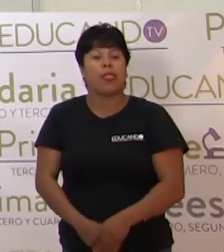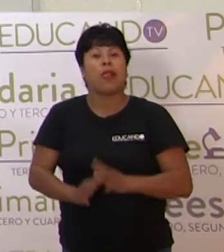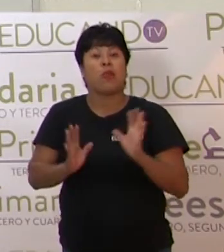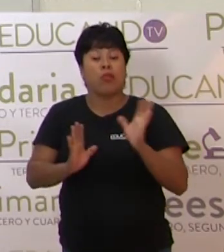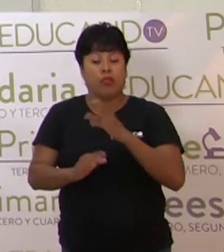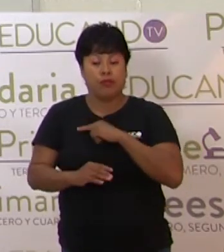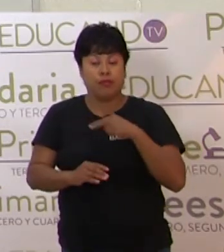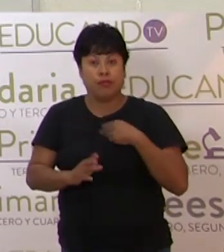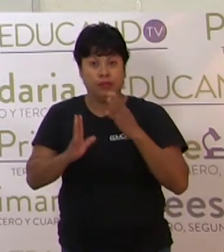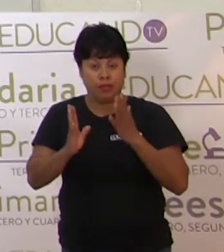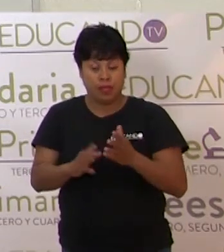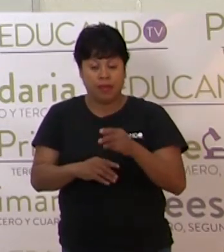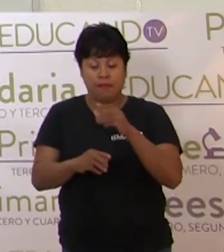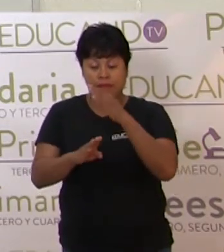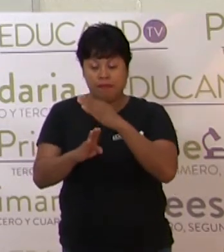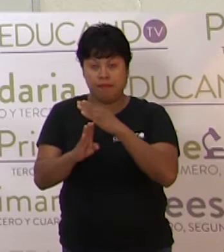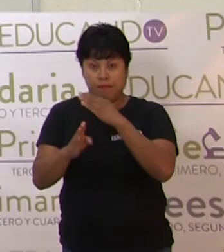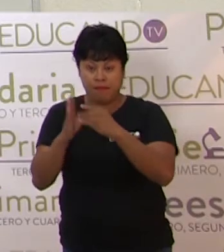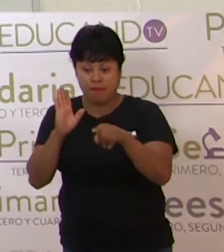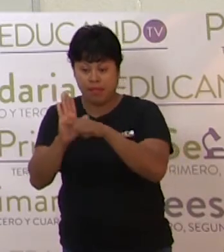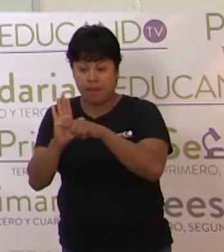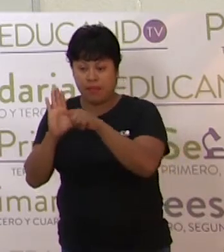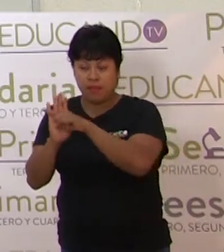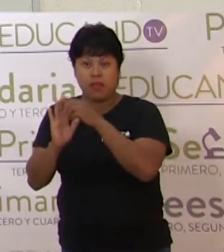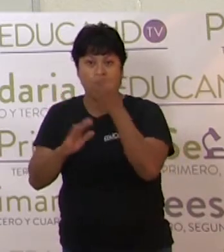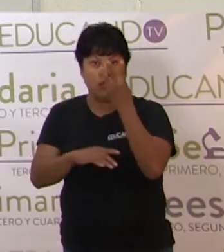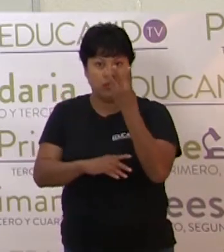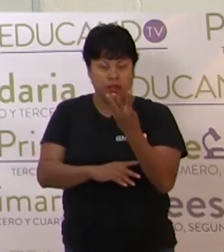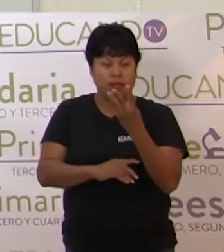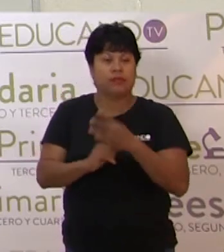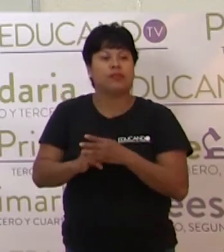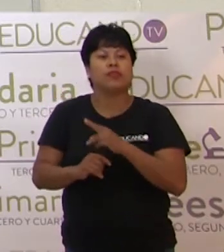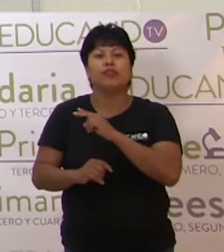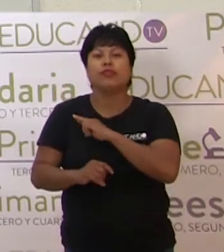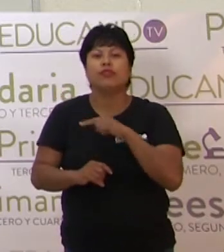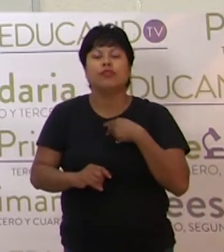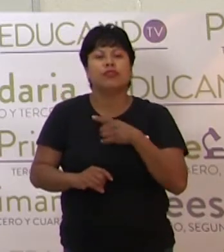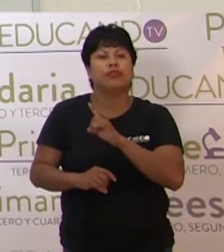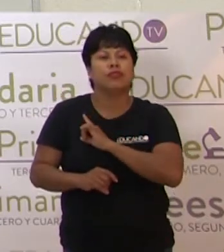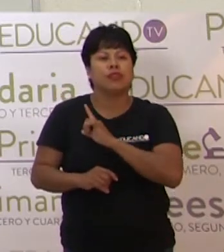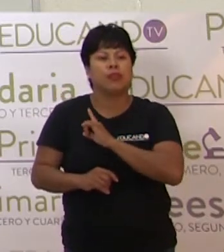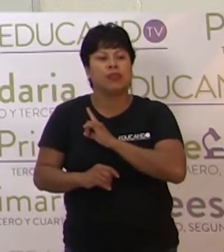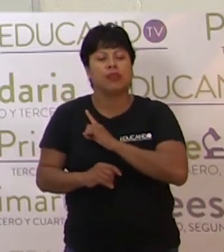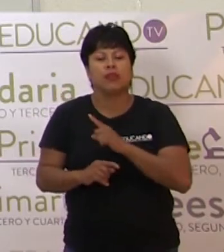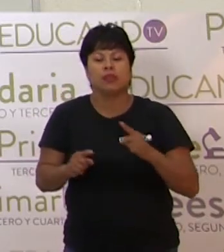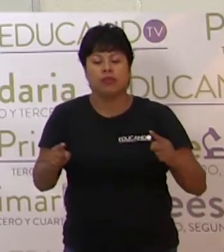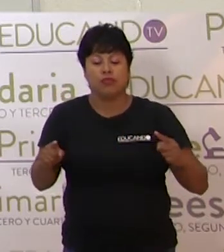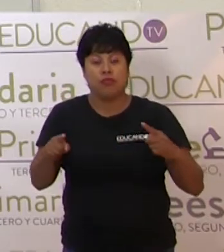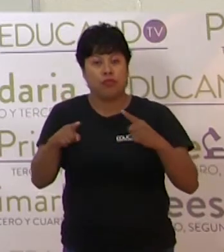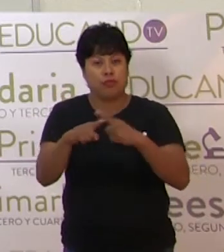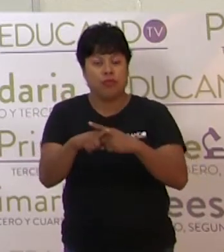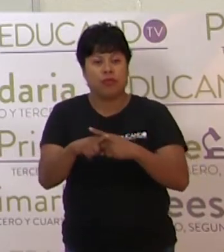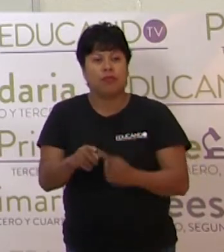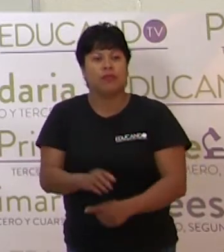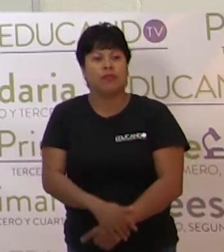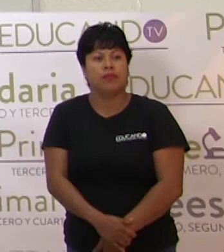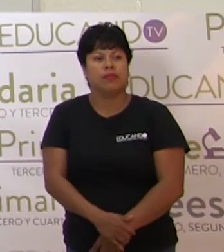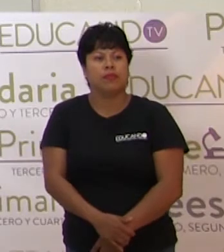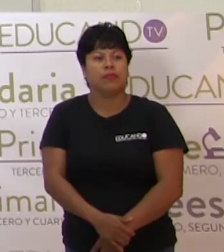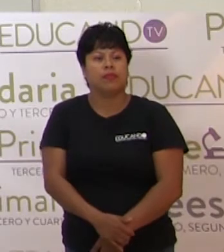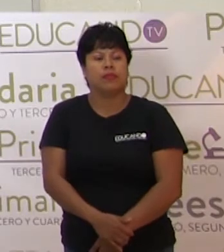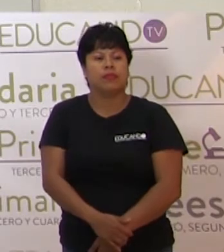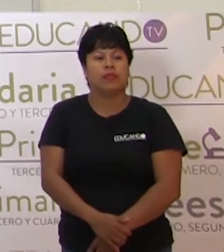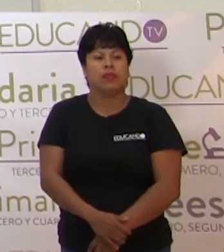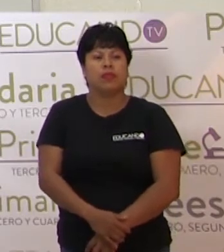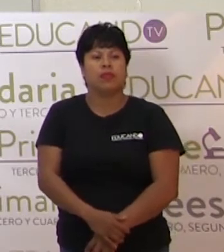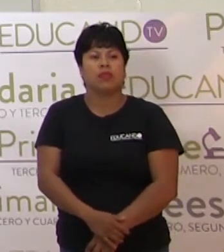marcamos la mitad de los tres lados de los tres segmentos vamos simplemente a unirlo a unir esa línea